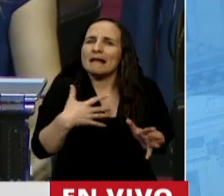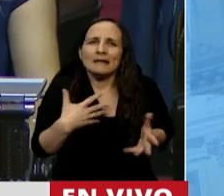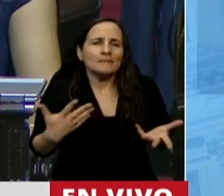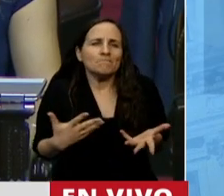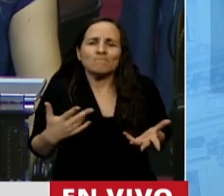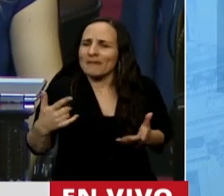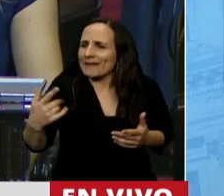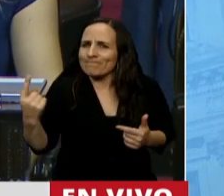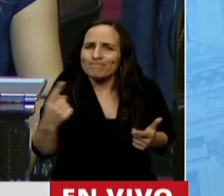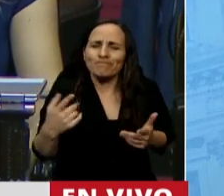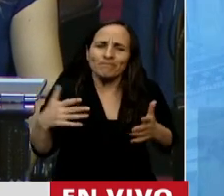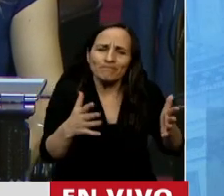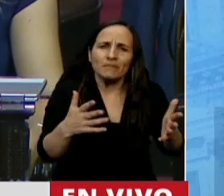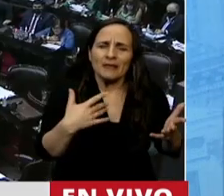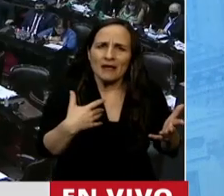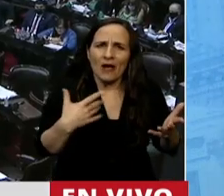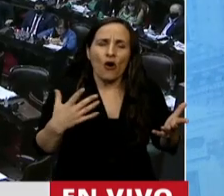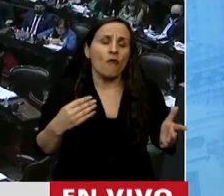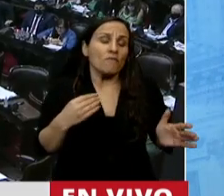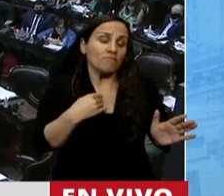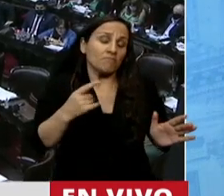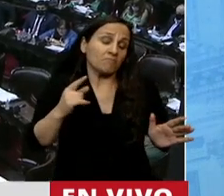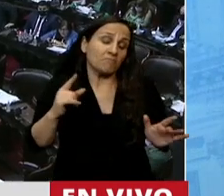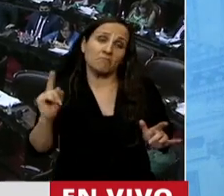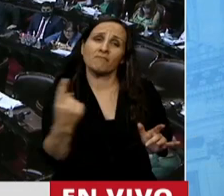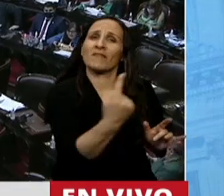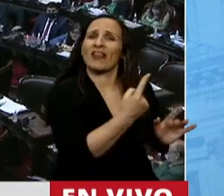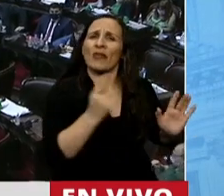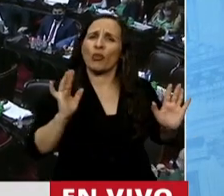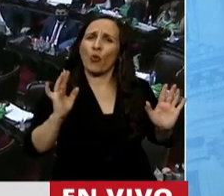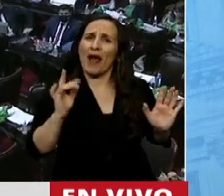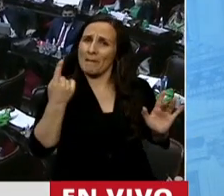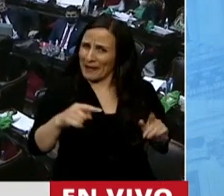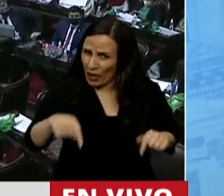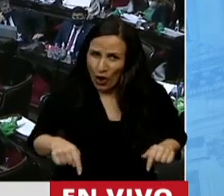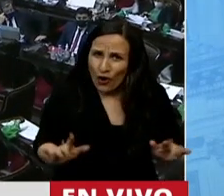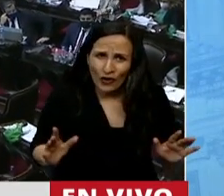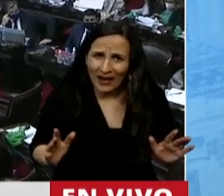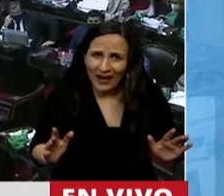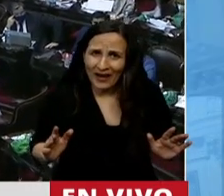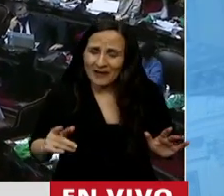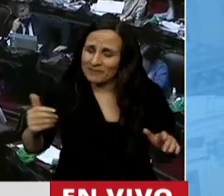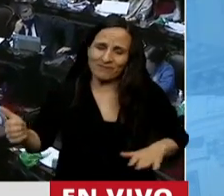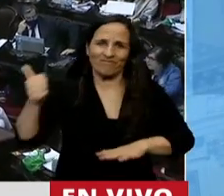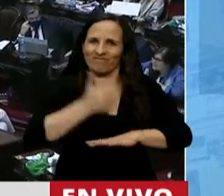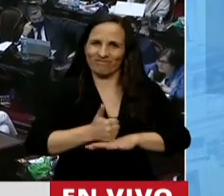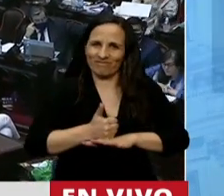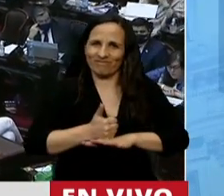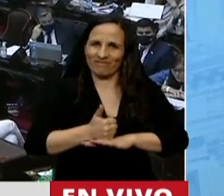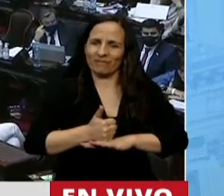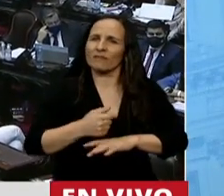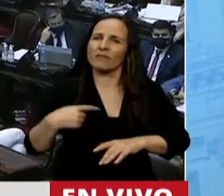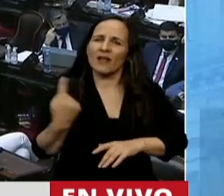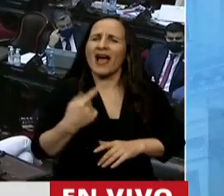aferrarnos a una fe que nos individualiza, estar hoy acá es responder a los cientos de miles